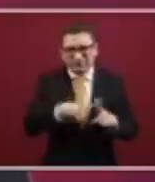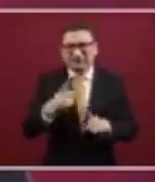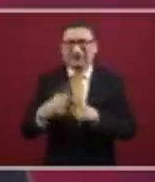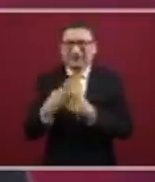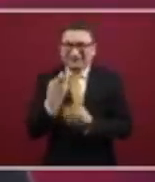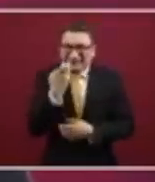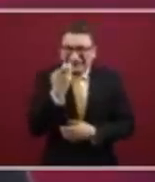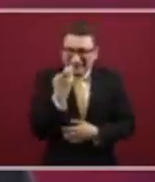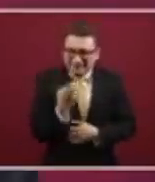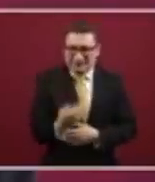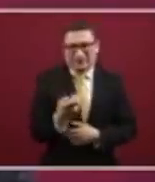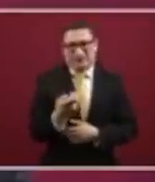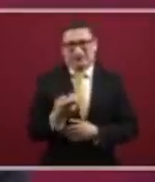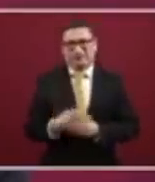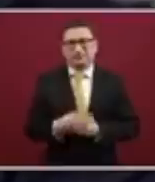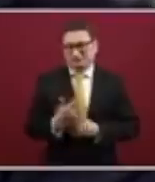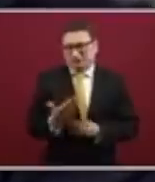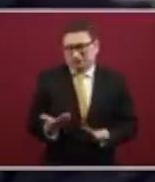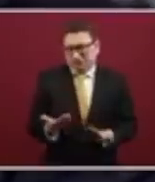Entonces, si